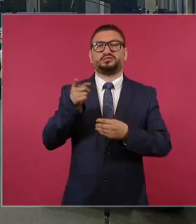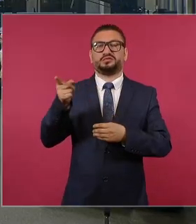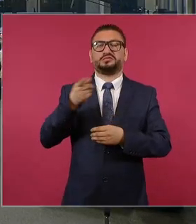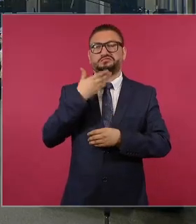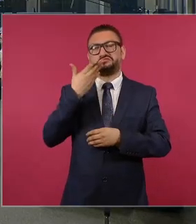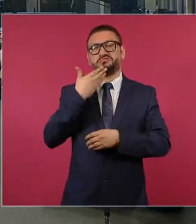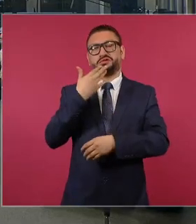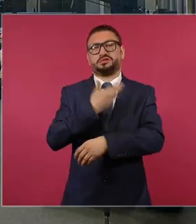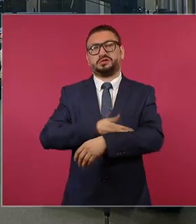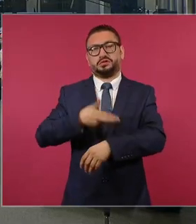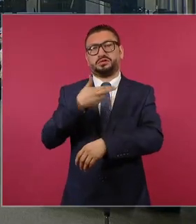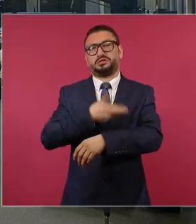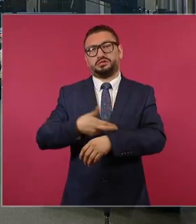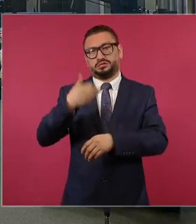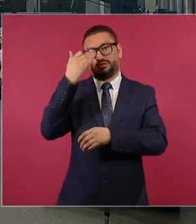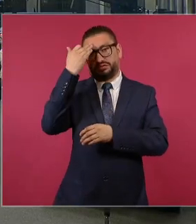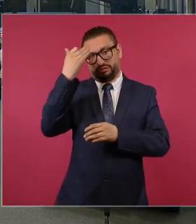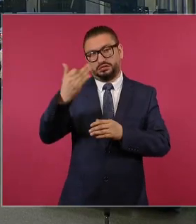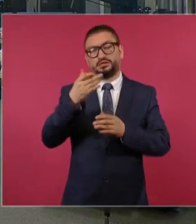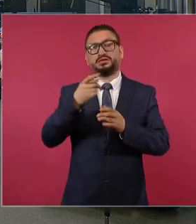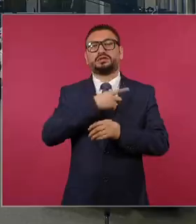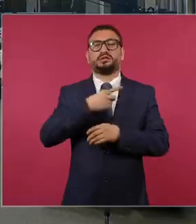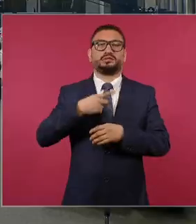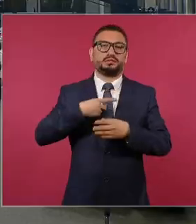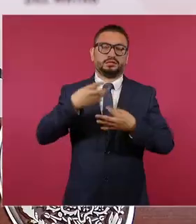burocrático. Tiene que haber un tribunal